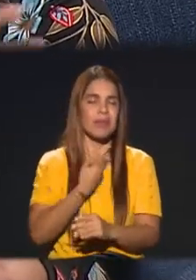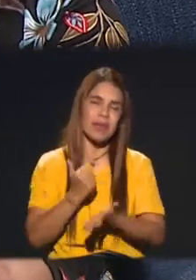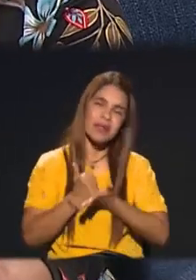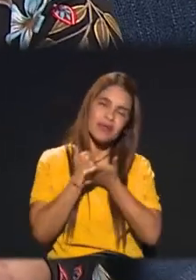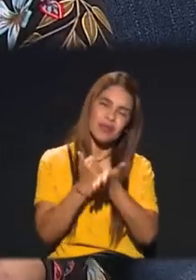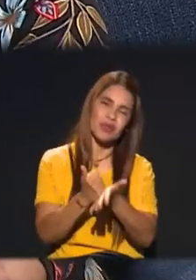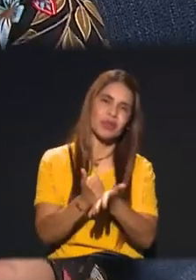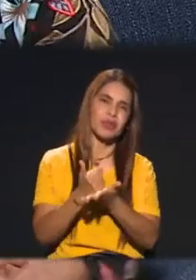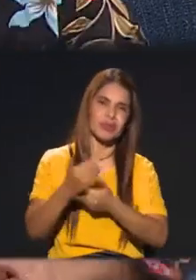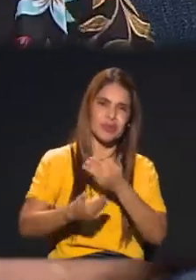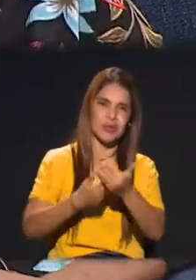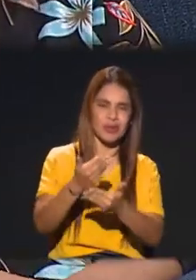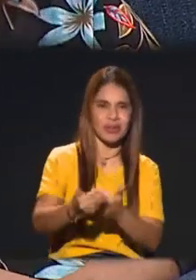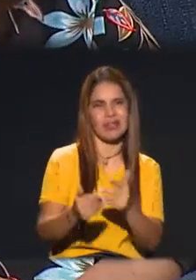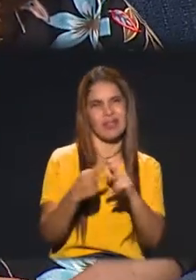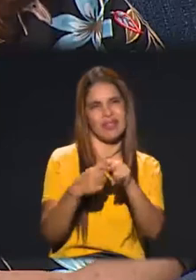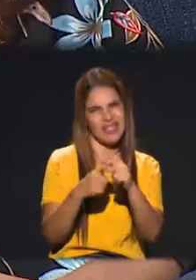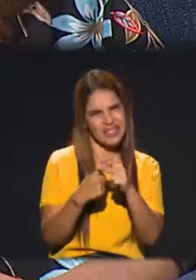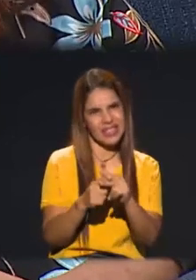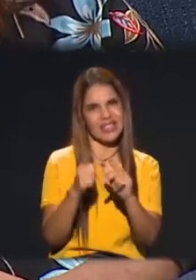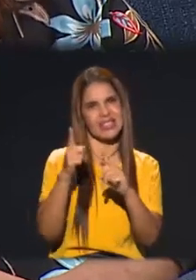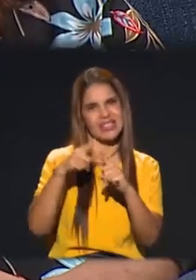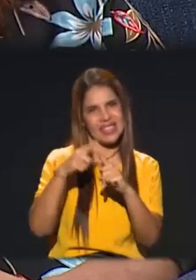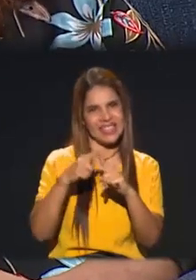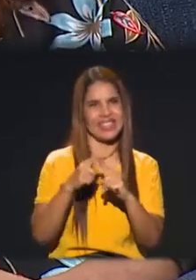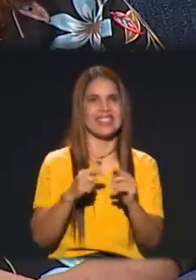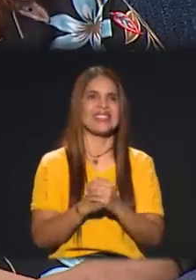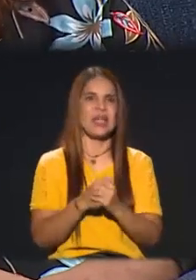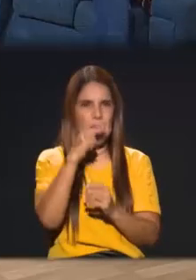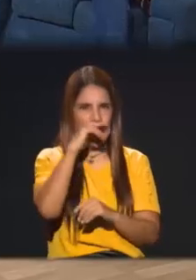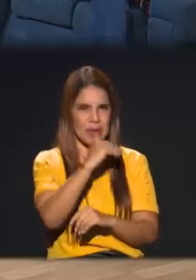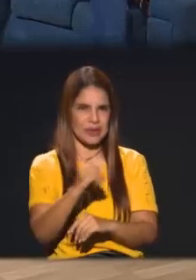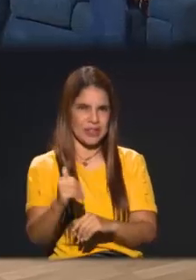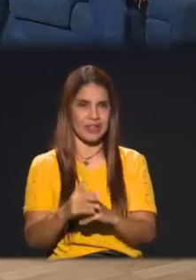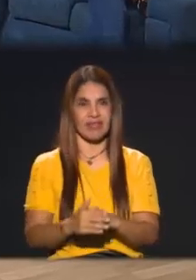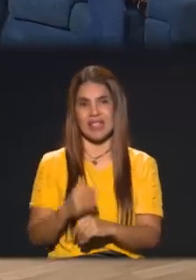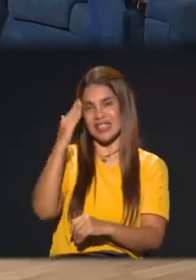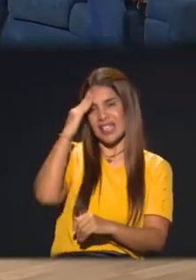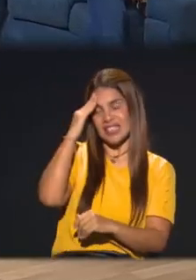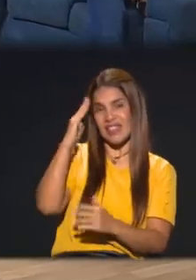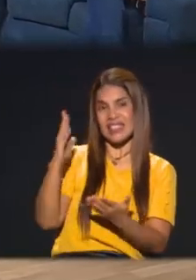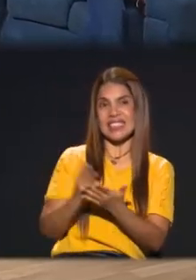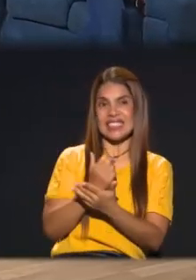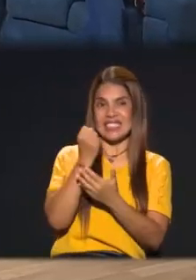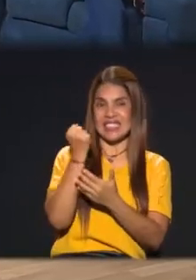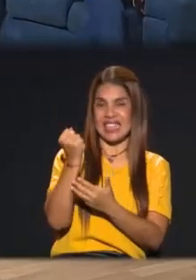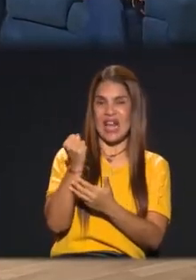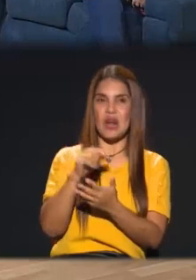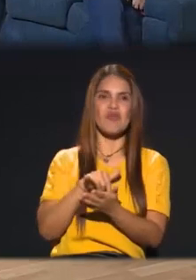acompañado en todo ese proceso. Ya me parece que se ganaron un viaje. ¿Un viaje a dónde podemos viajar? De leña, o